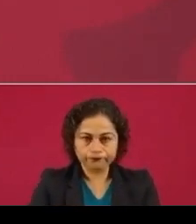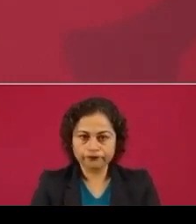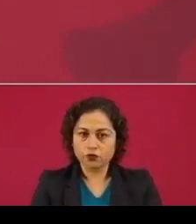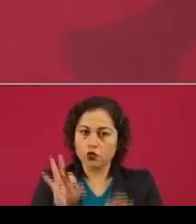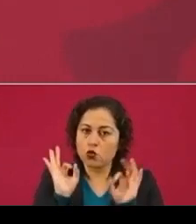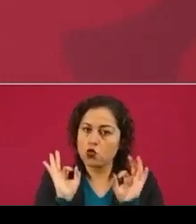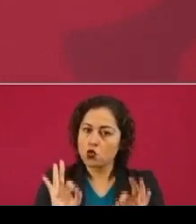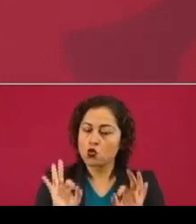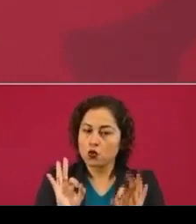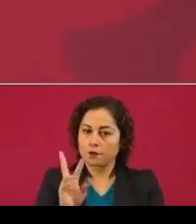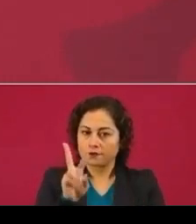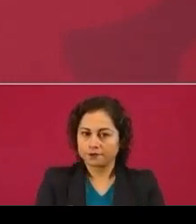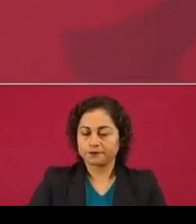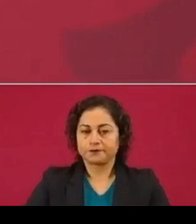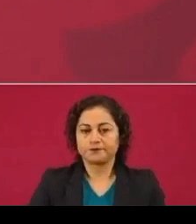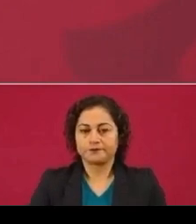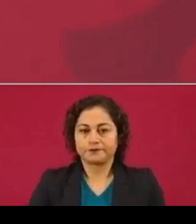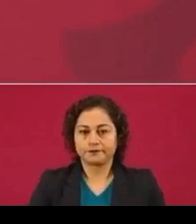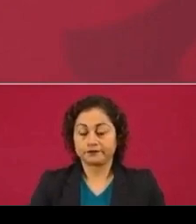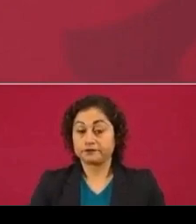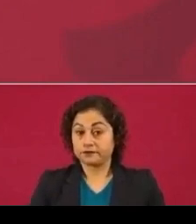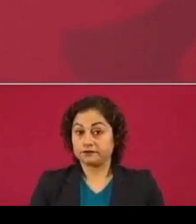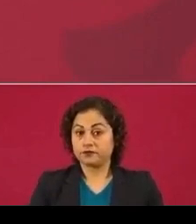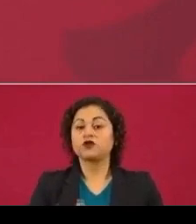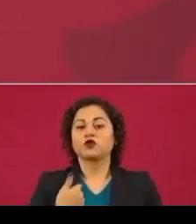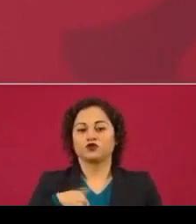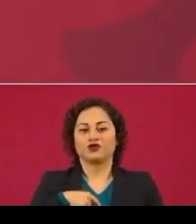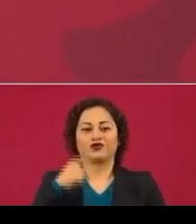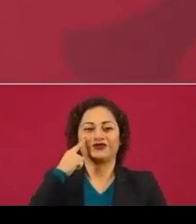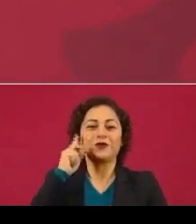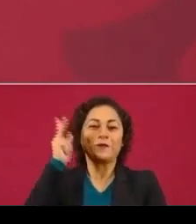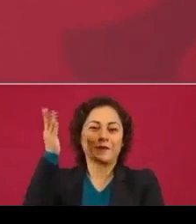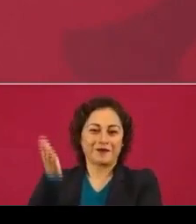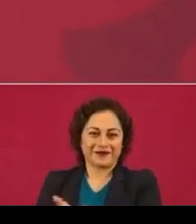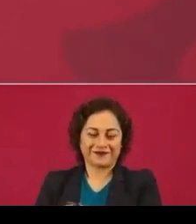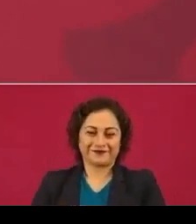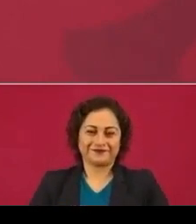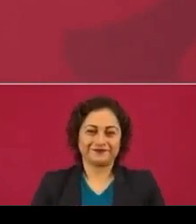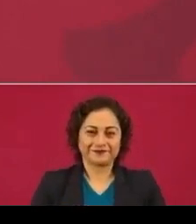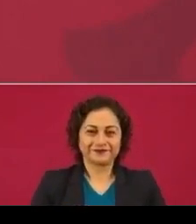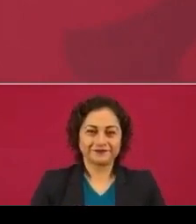obras. Entonces, vamos a esa gira.